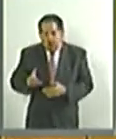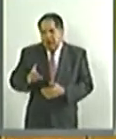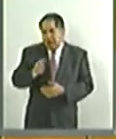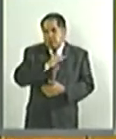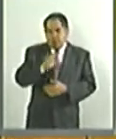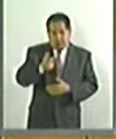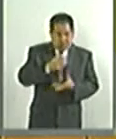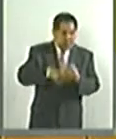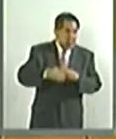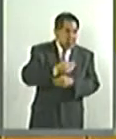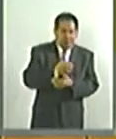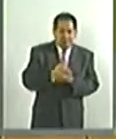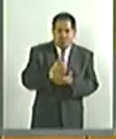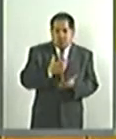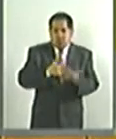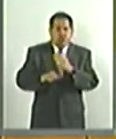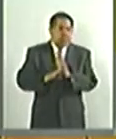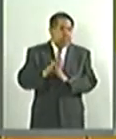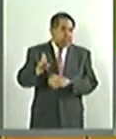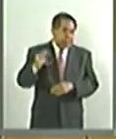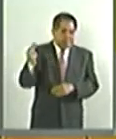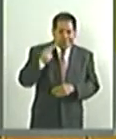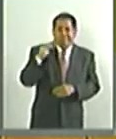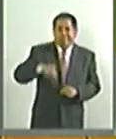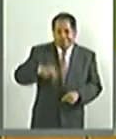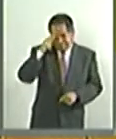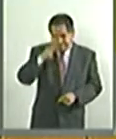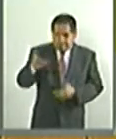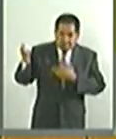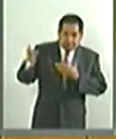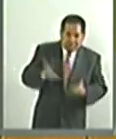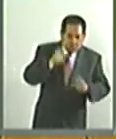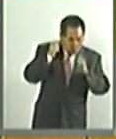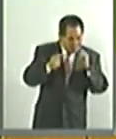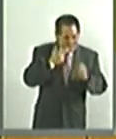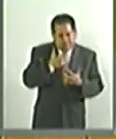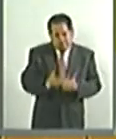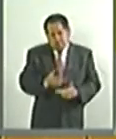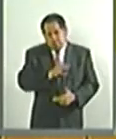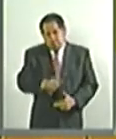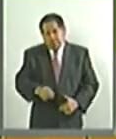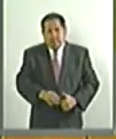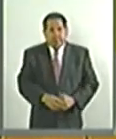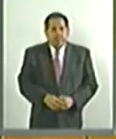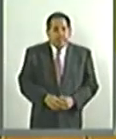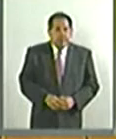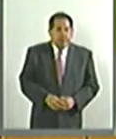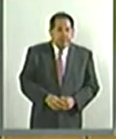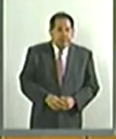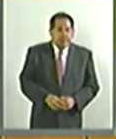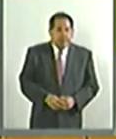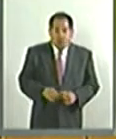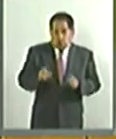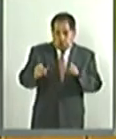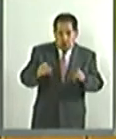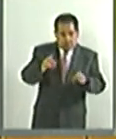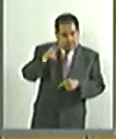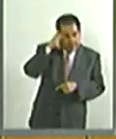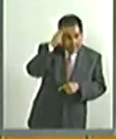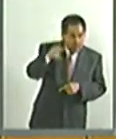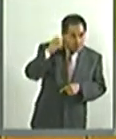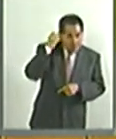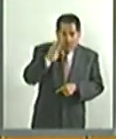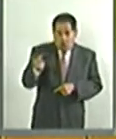desarrollo económico que tanta falta nos hace en esas regiones. Con ambos estados, Hidalgo y